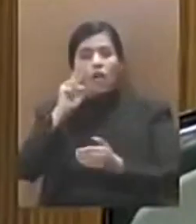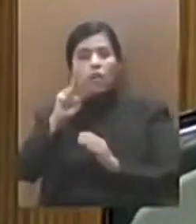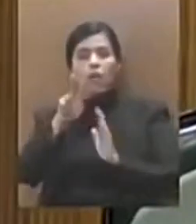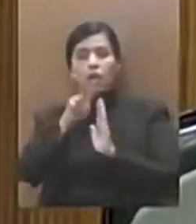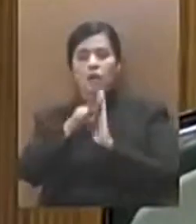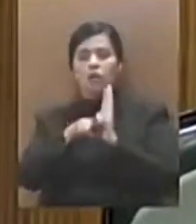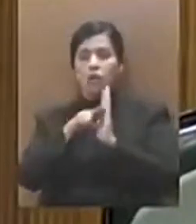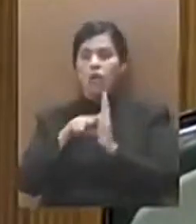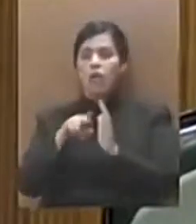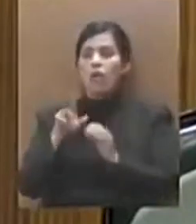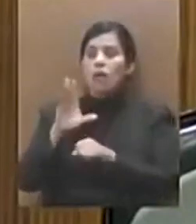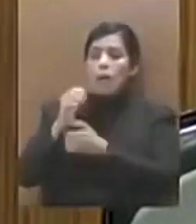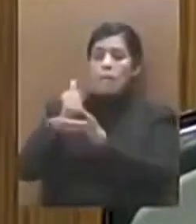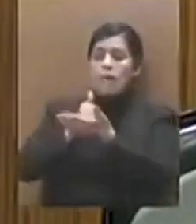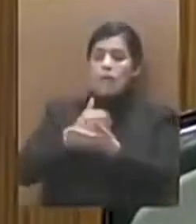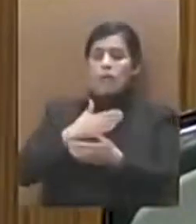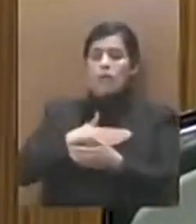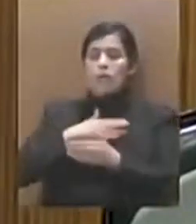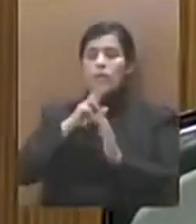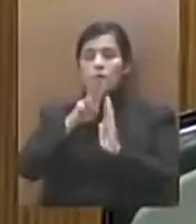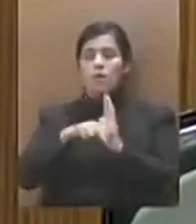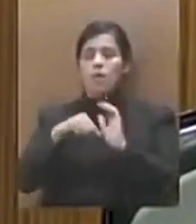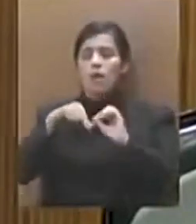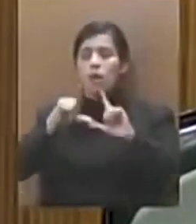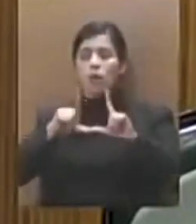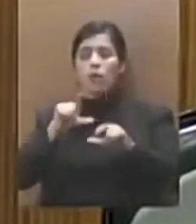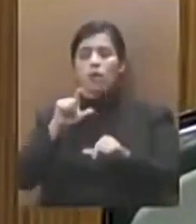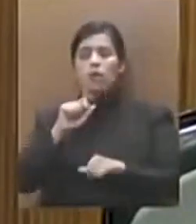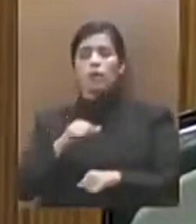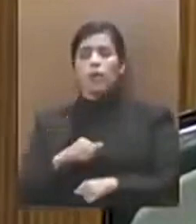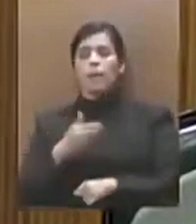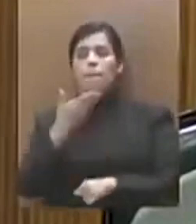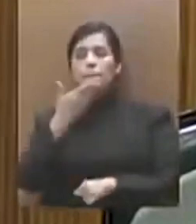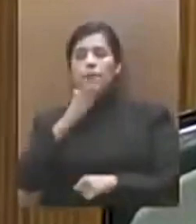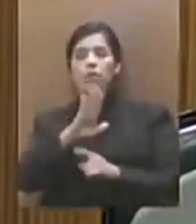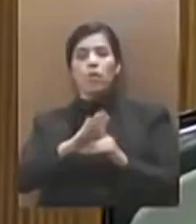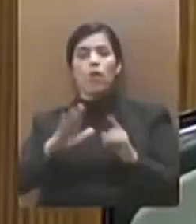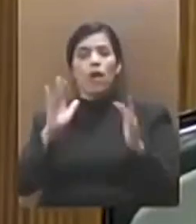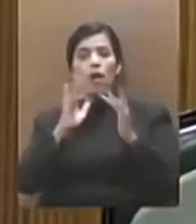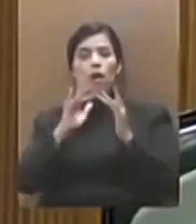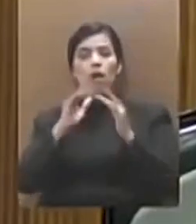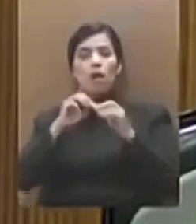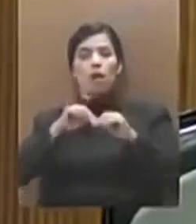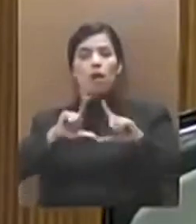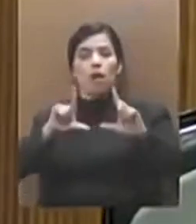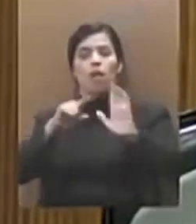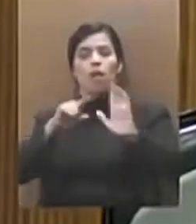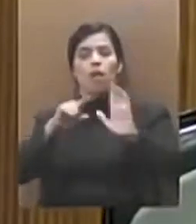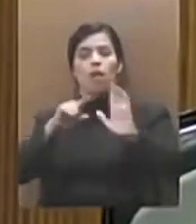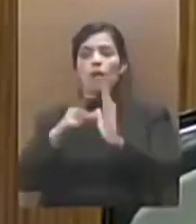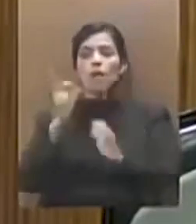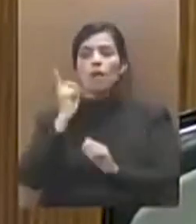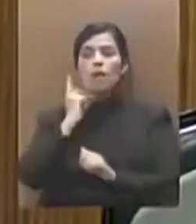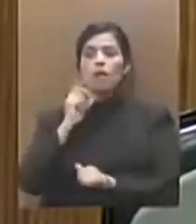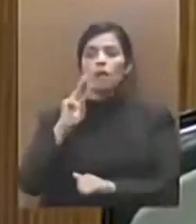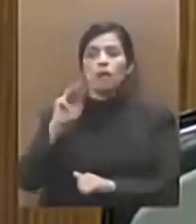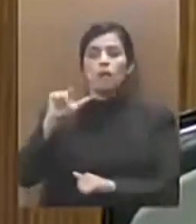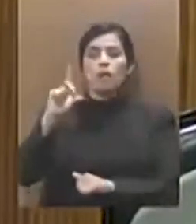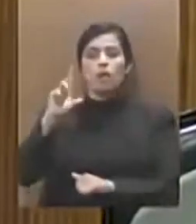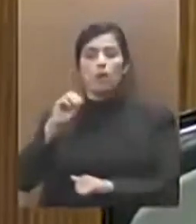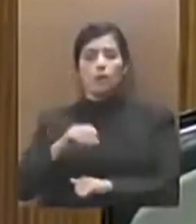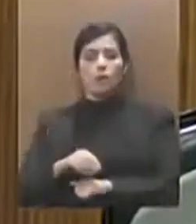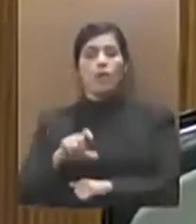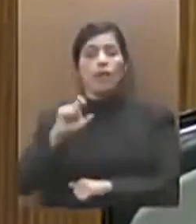estas fotografías no sé si me ayudan con el audiovisual Además de que Solicito al área informática habilitar los audiovisuales del diputado waldo